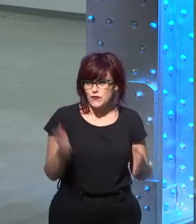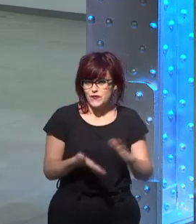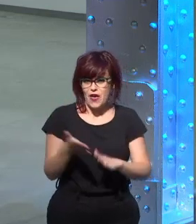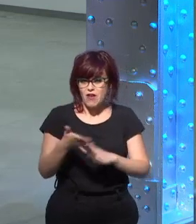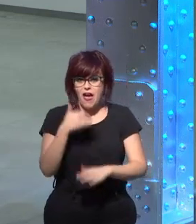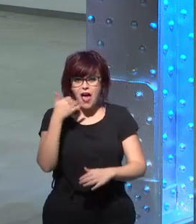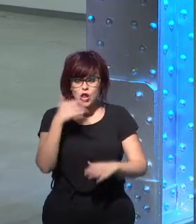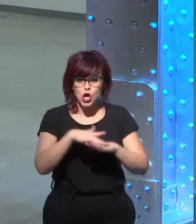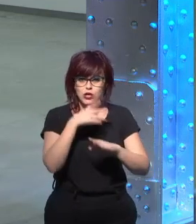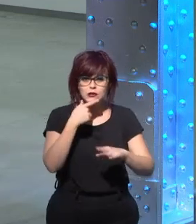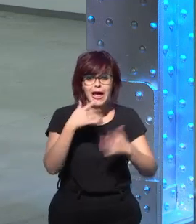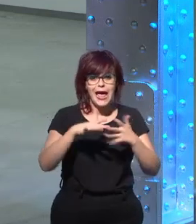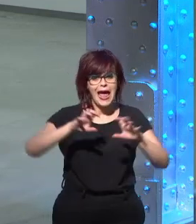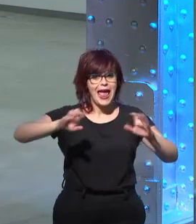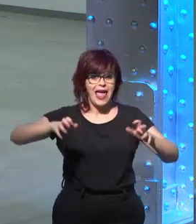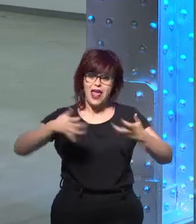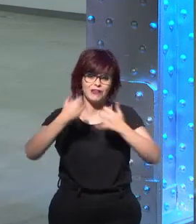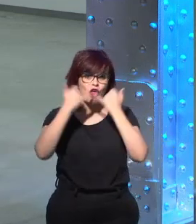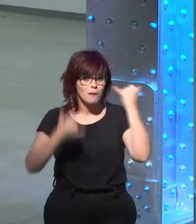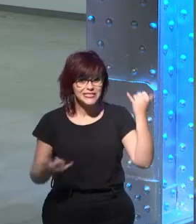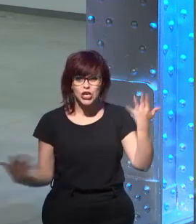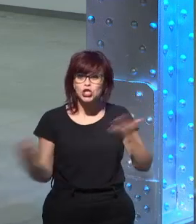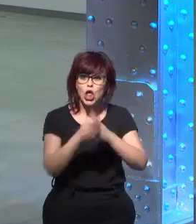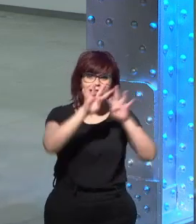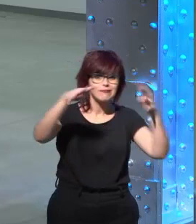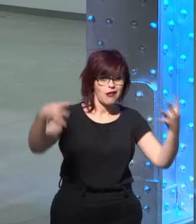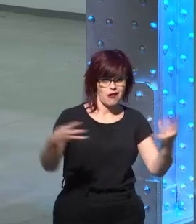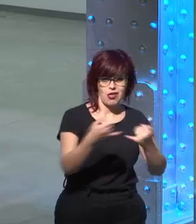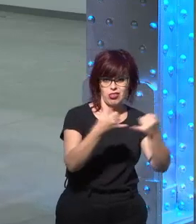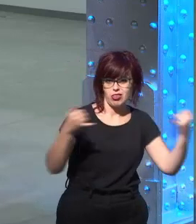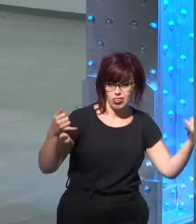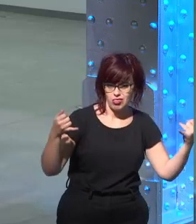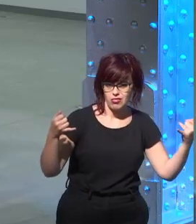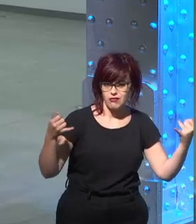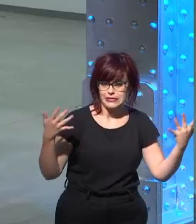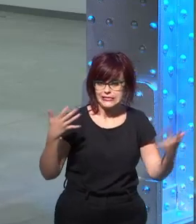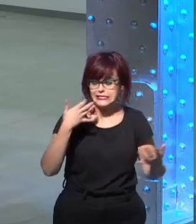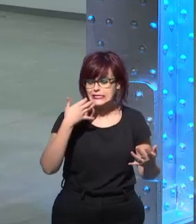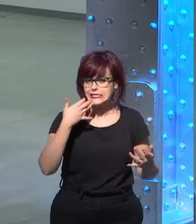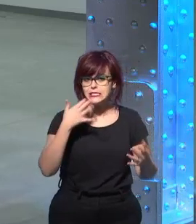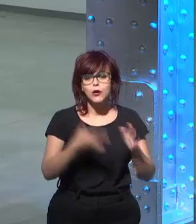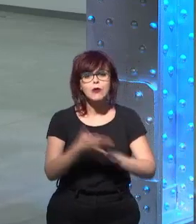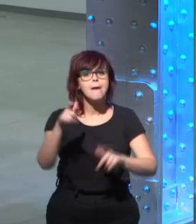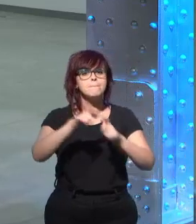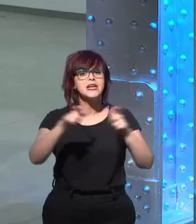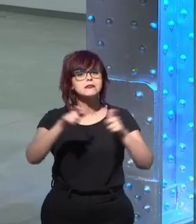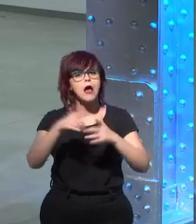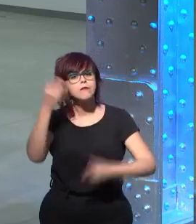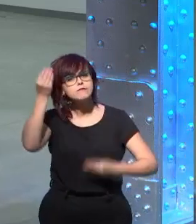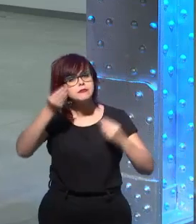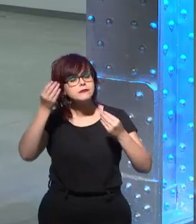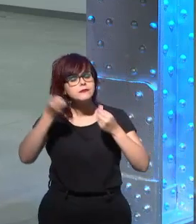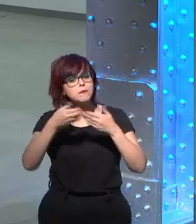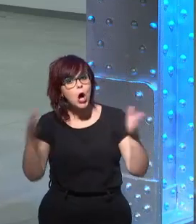lo que llevemos, nuestros electrodomésticos, estarán conectados a la red. Si fuéramos a crear una empresa, vamos a pensar